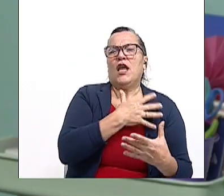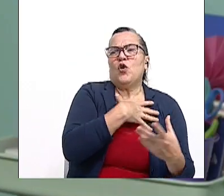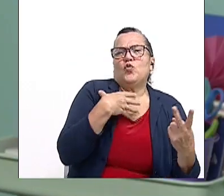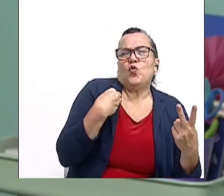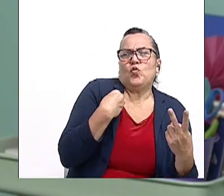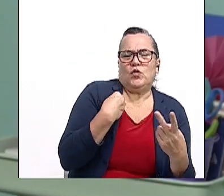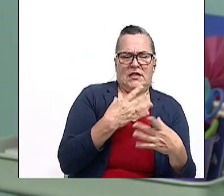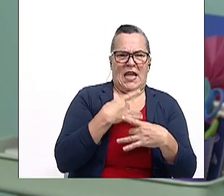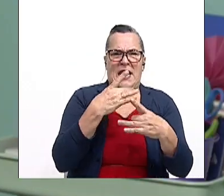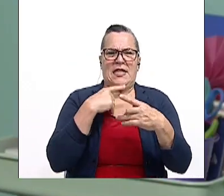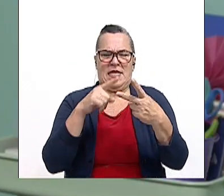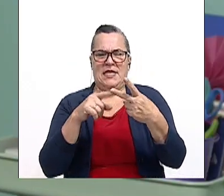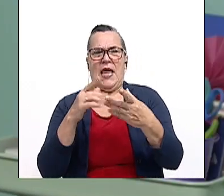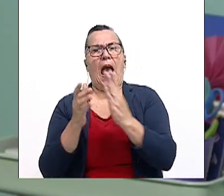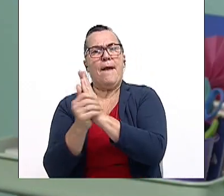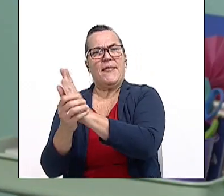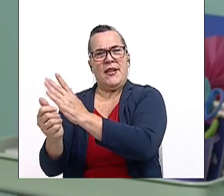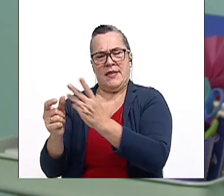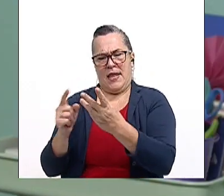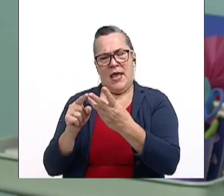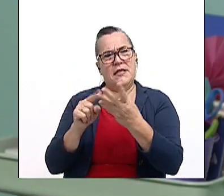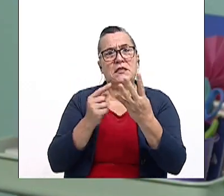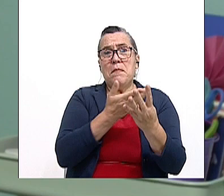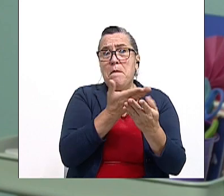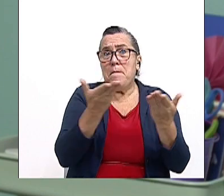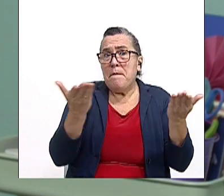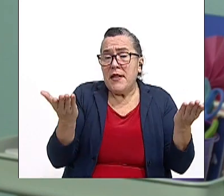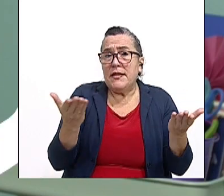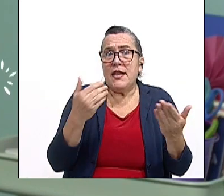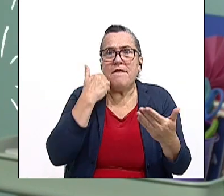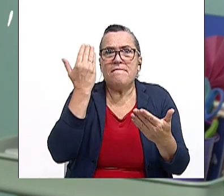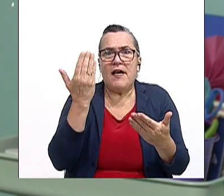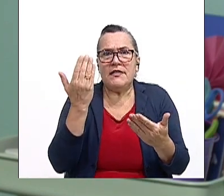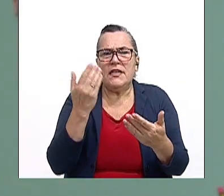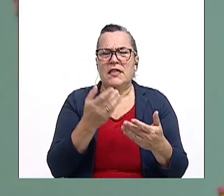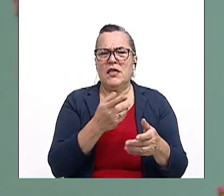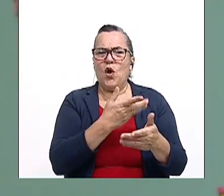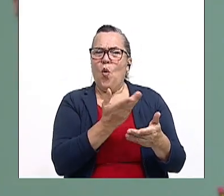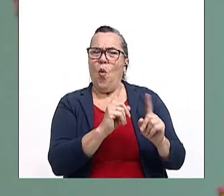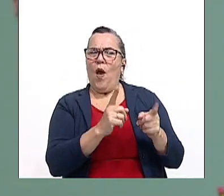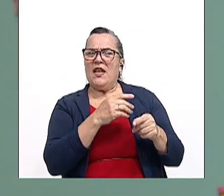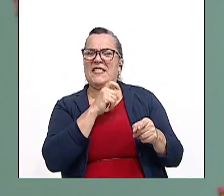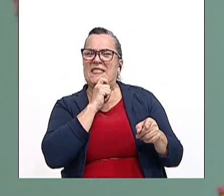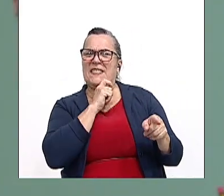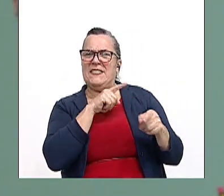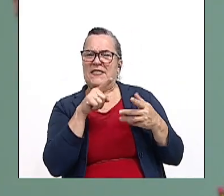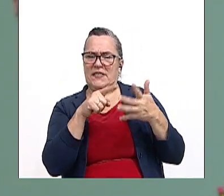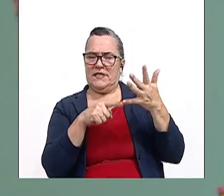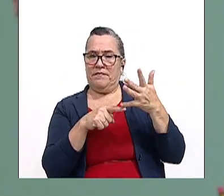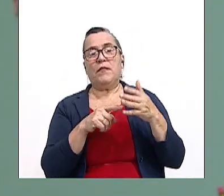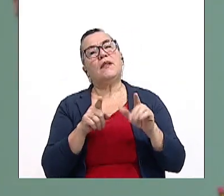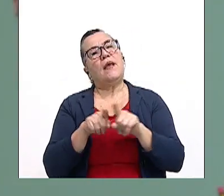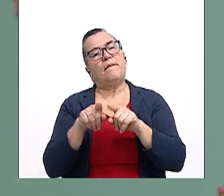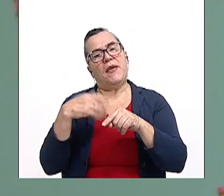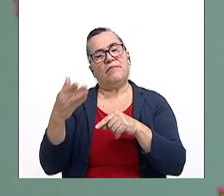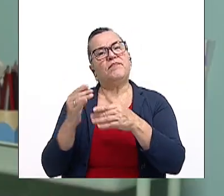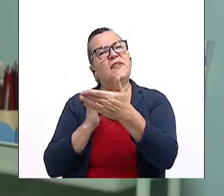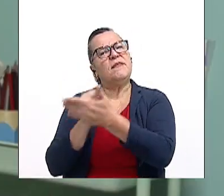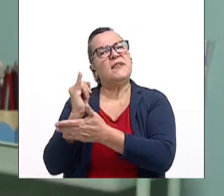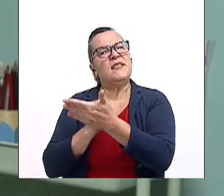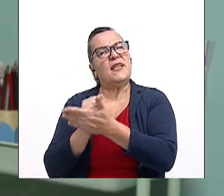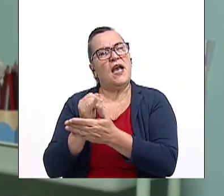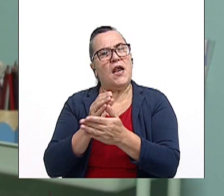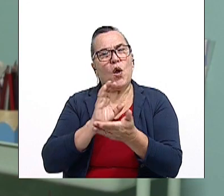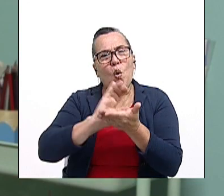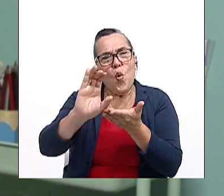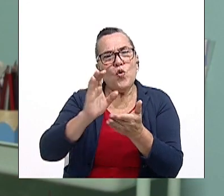habilidades, las materias que nos resultan más fáciles y cuáles nos traen más dificultad. Luego, investiguemos qué cursos o carreras se